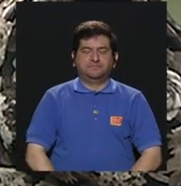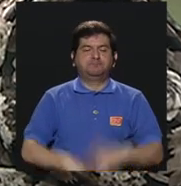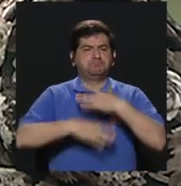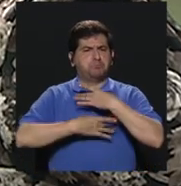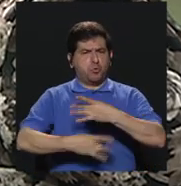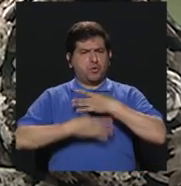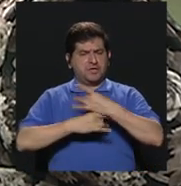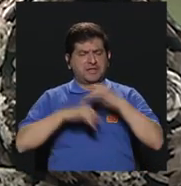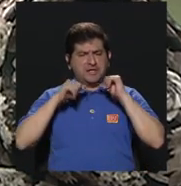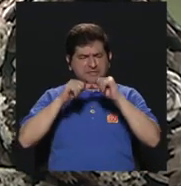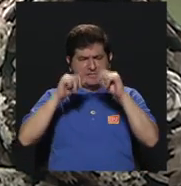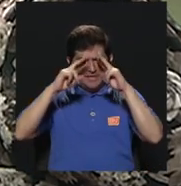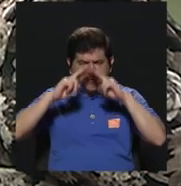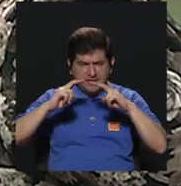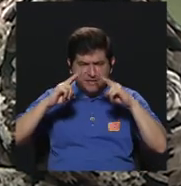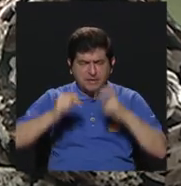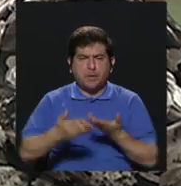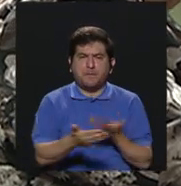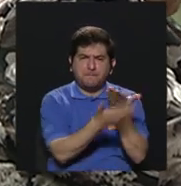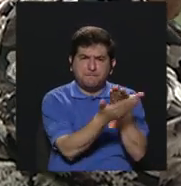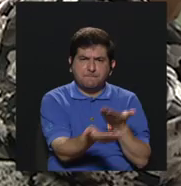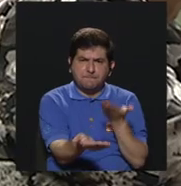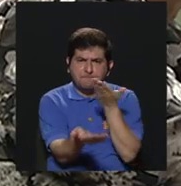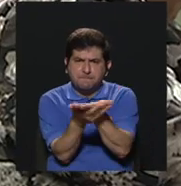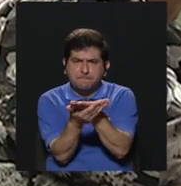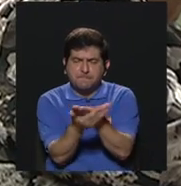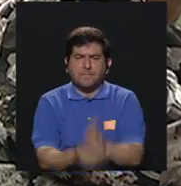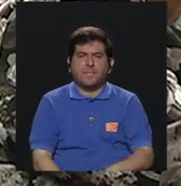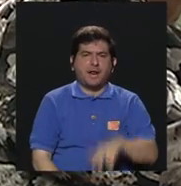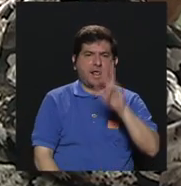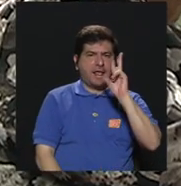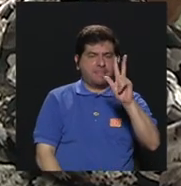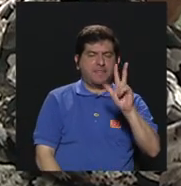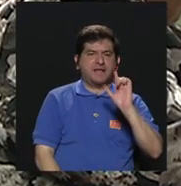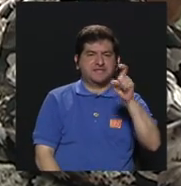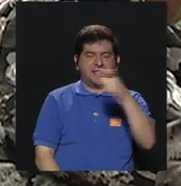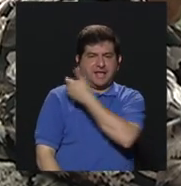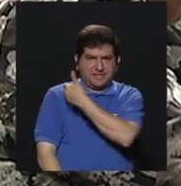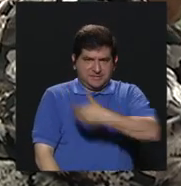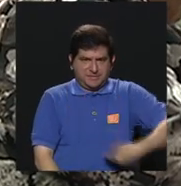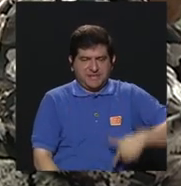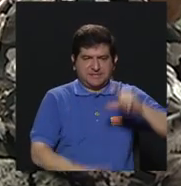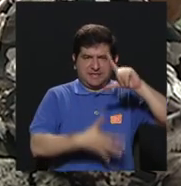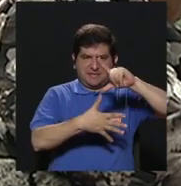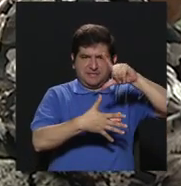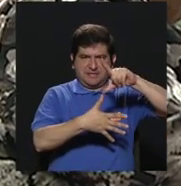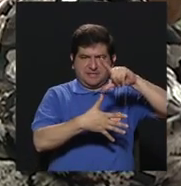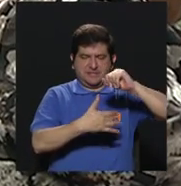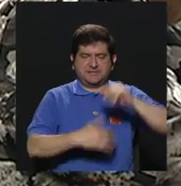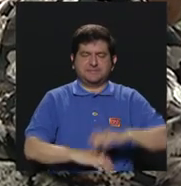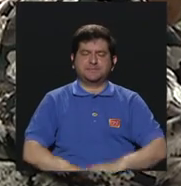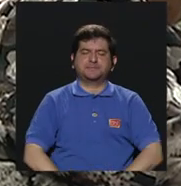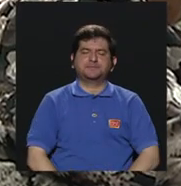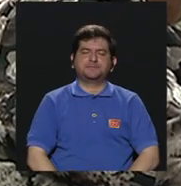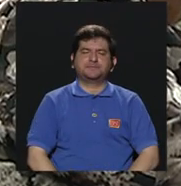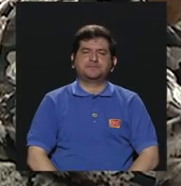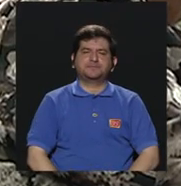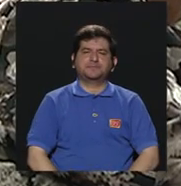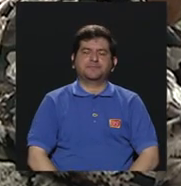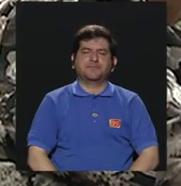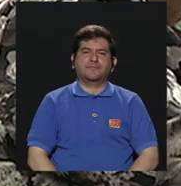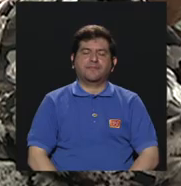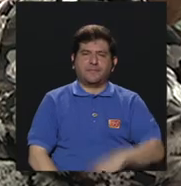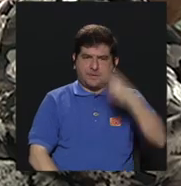Es interesante seguir con detenimiento las propuestas de tres expresidentes latinoamericanos: